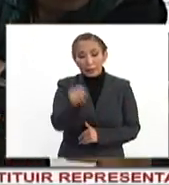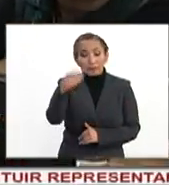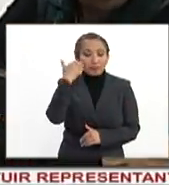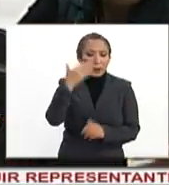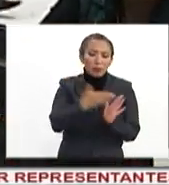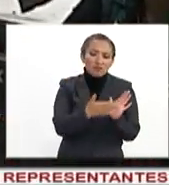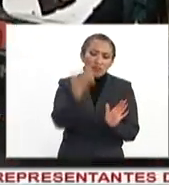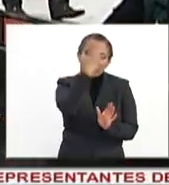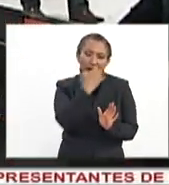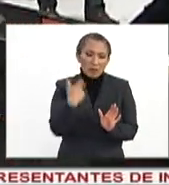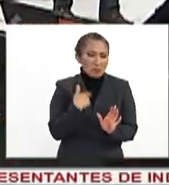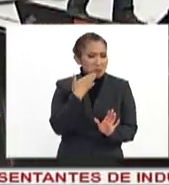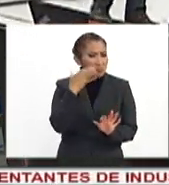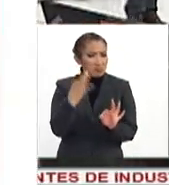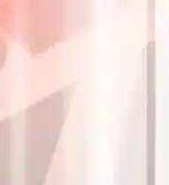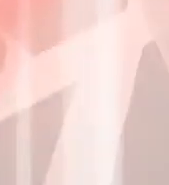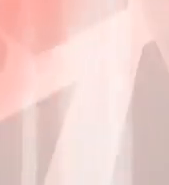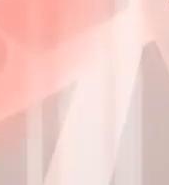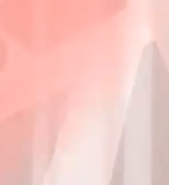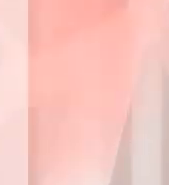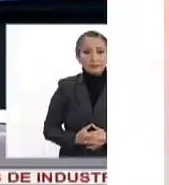jornada se realizó sin contratiempos.